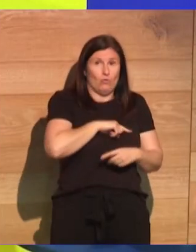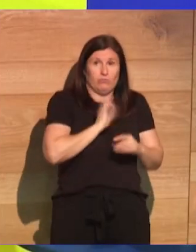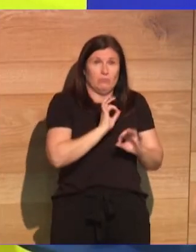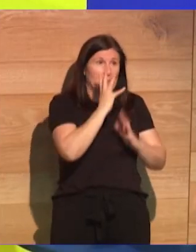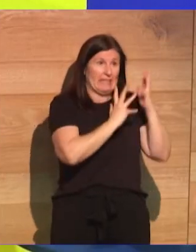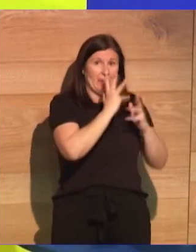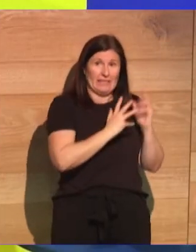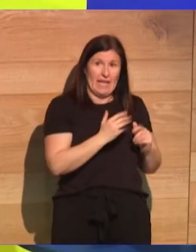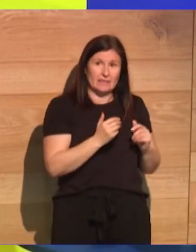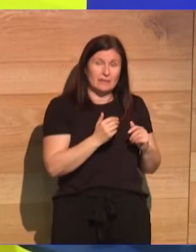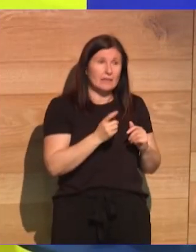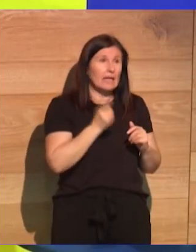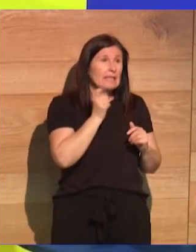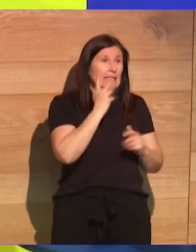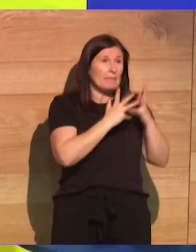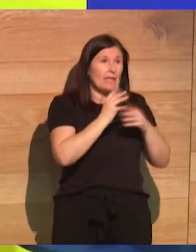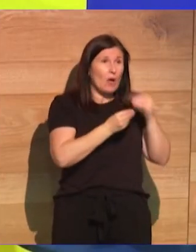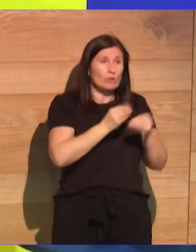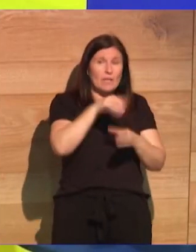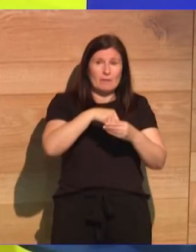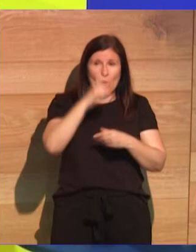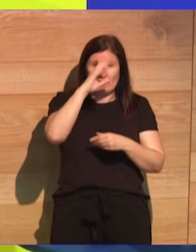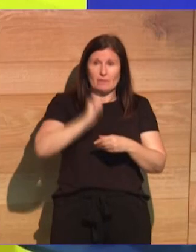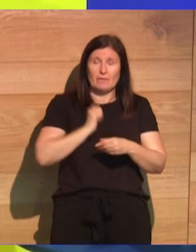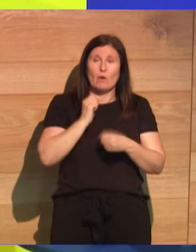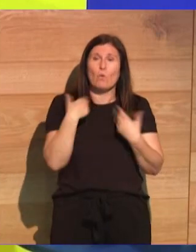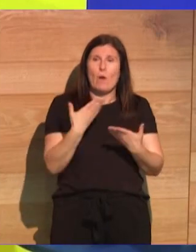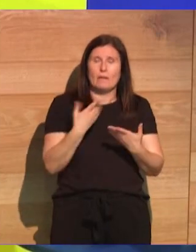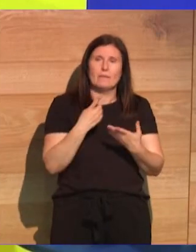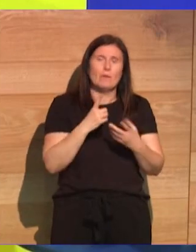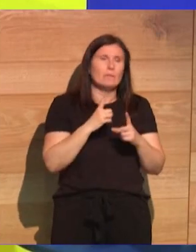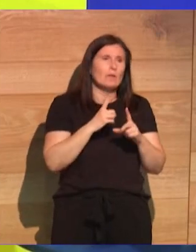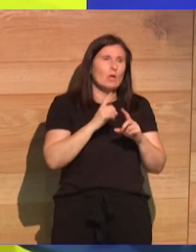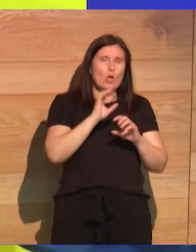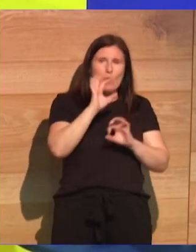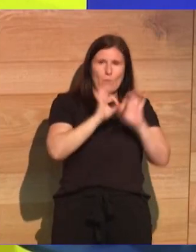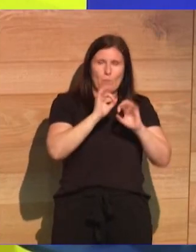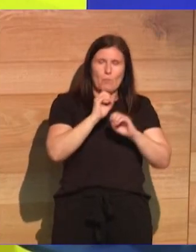de las matemáticas que más se usa en inteligencia artificial es la probabilidad. Y sí que es verdad